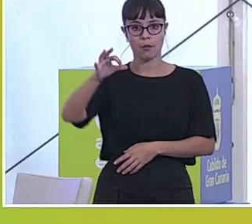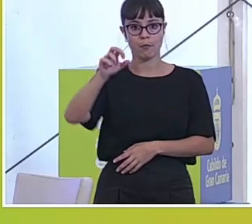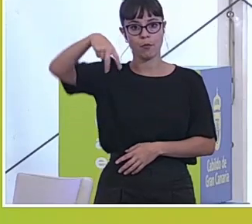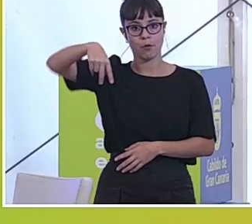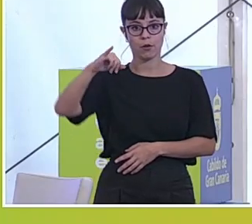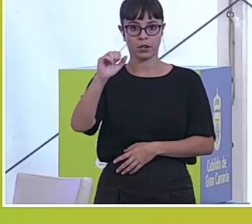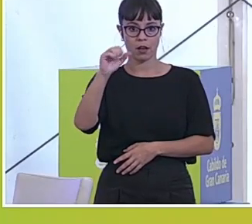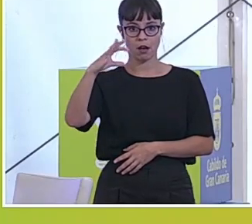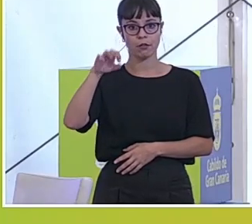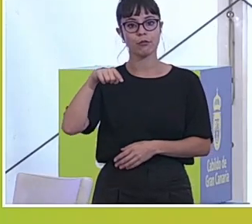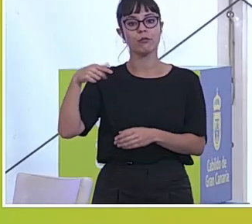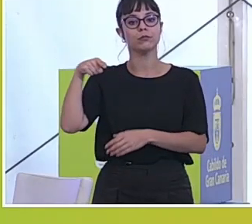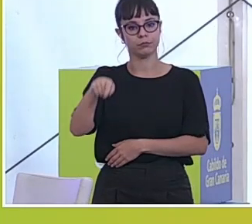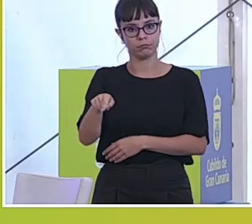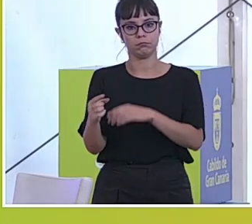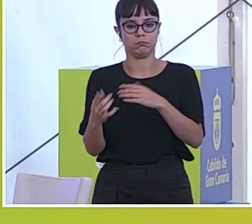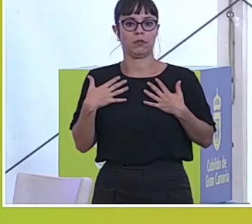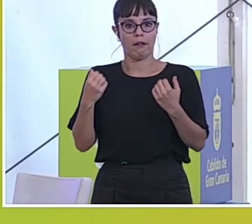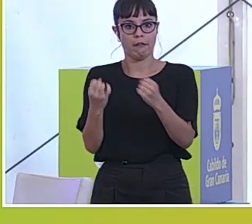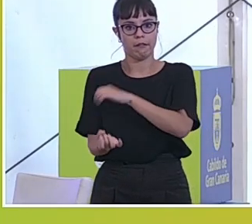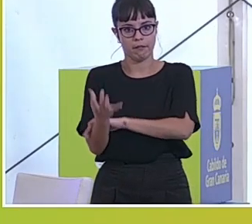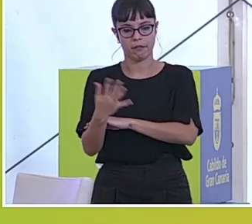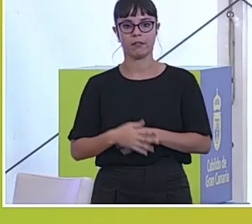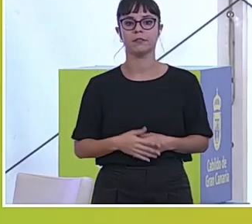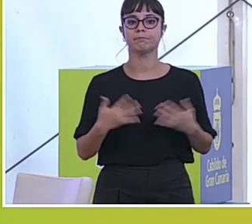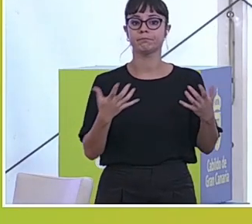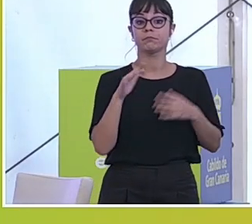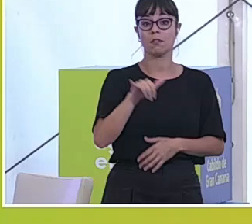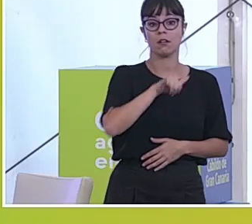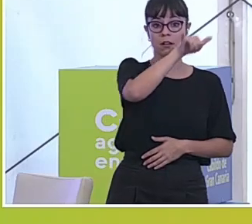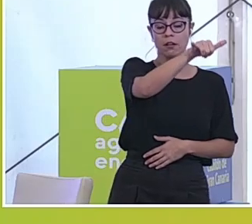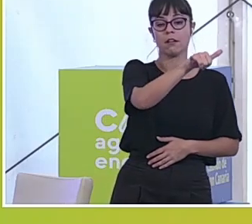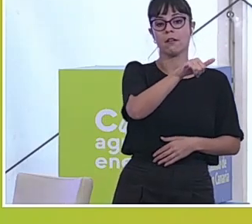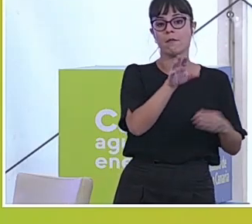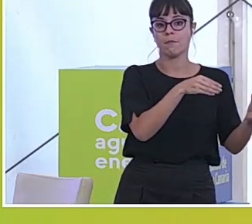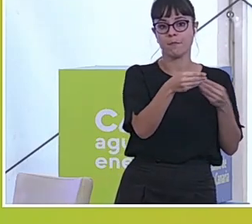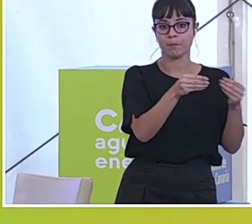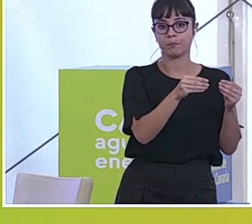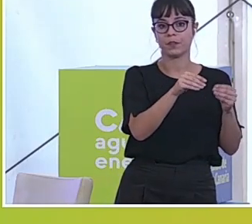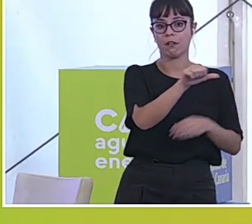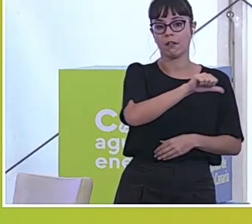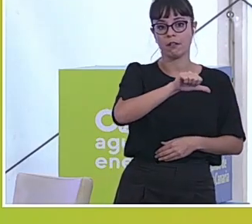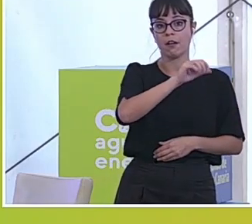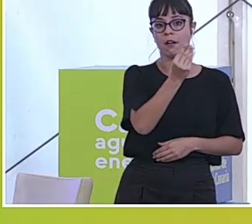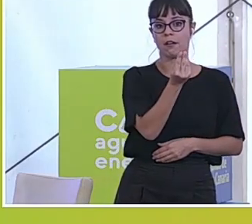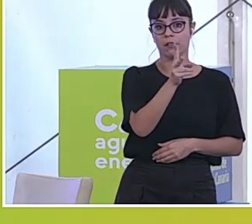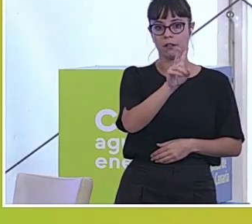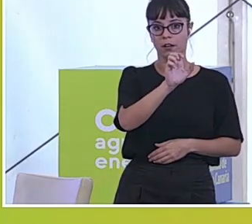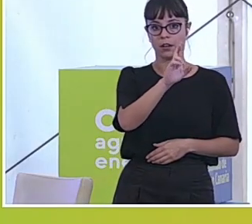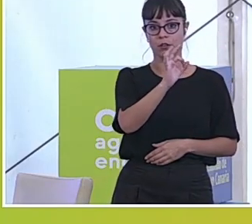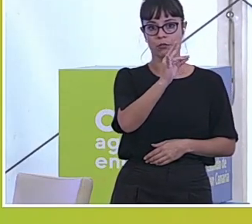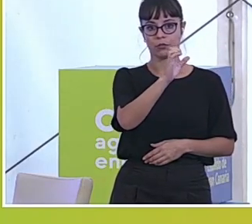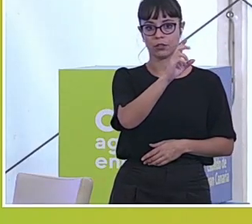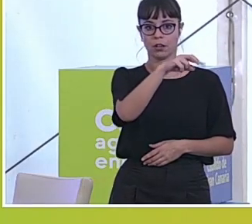sector del transporte aéreo, pues lo que se está planteando es incluso sintetizar queroseno, ¿vale? Existen determinados procesos. Básicamente,